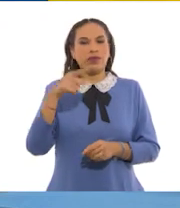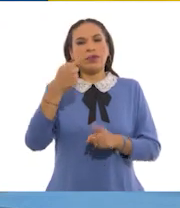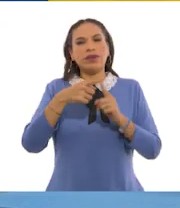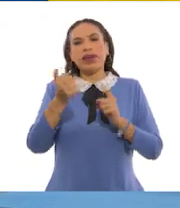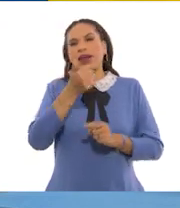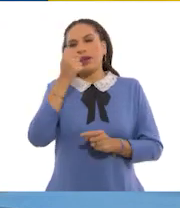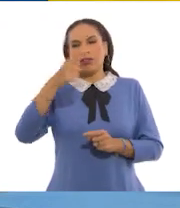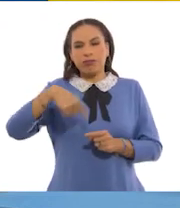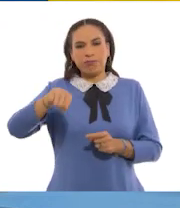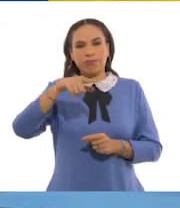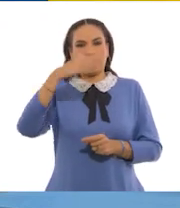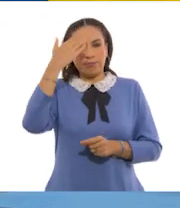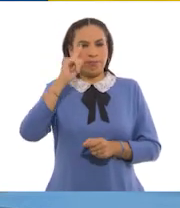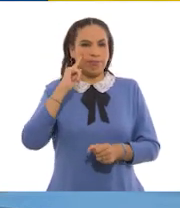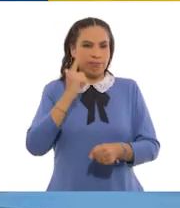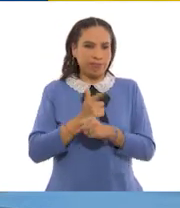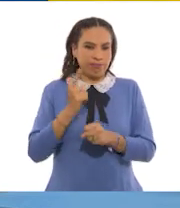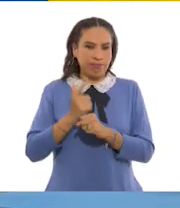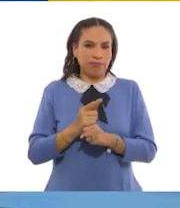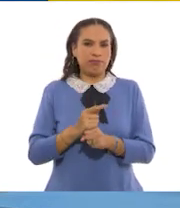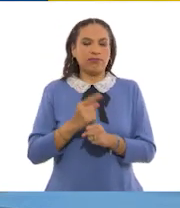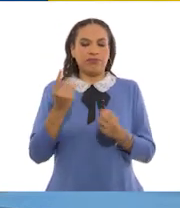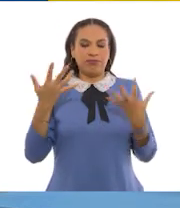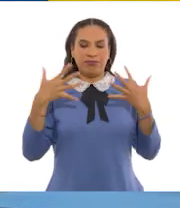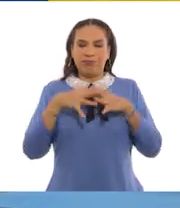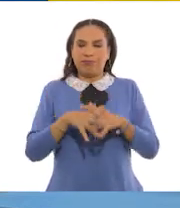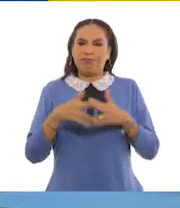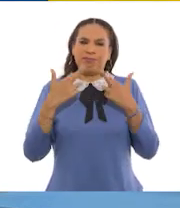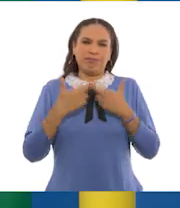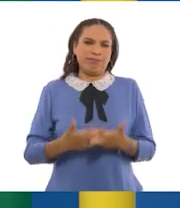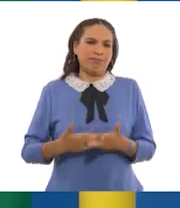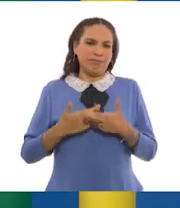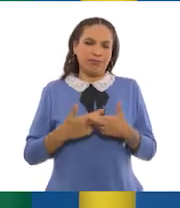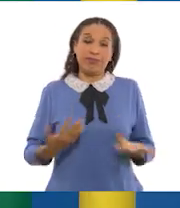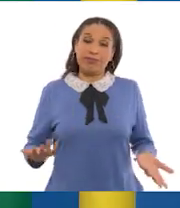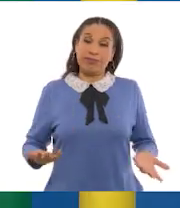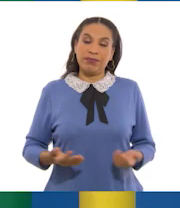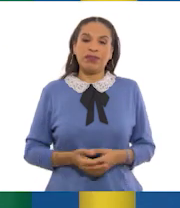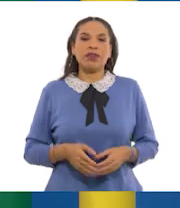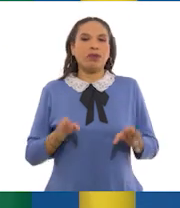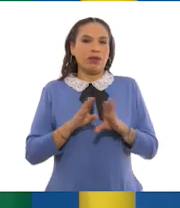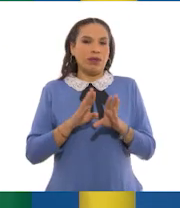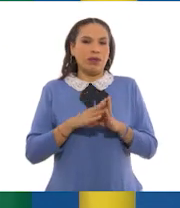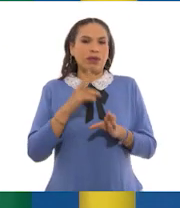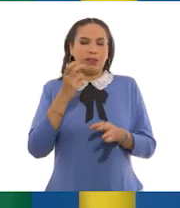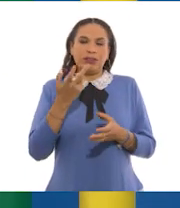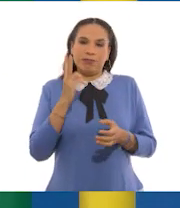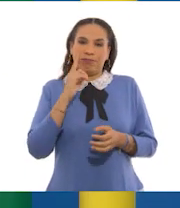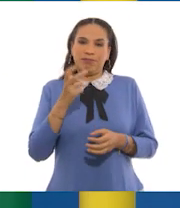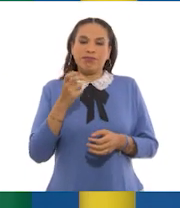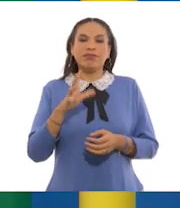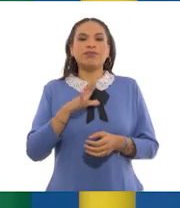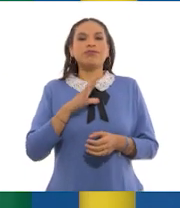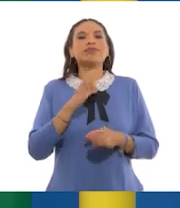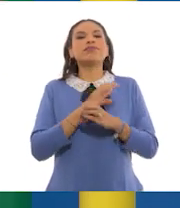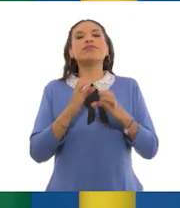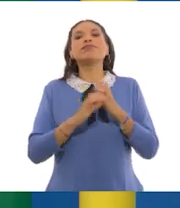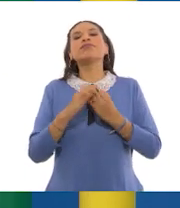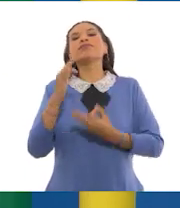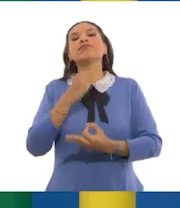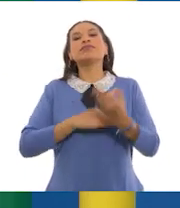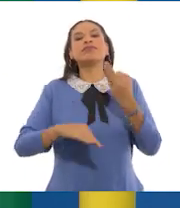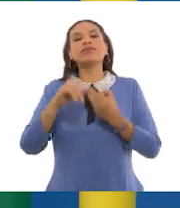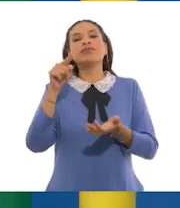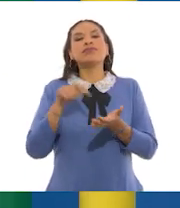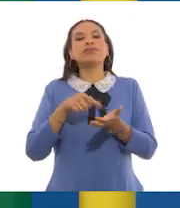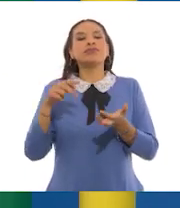alumnos y alumnas habrán dado cuenta, fue una mezcla riquísima. Bueno, ¿y cómo no lo iba a hacer? Hay cosas de todos